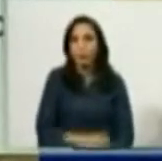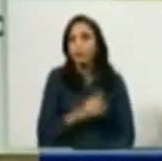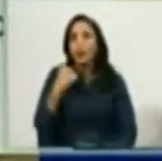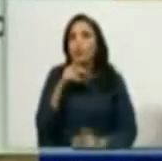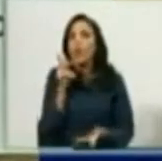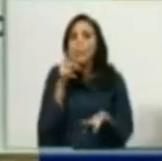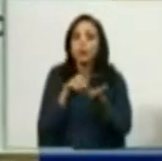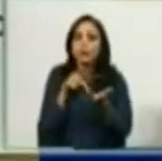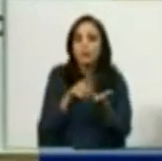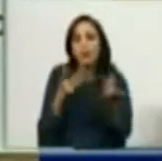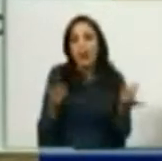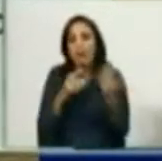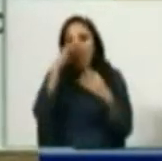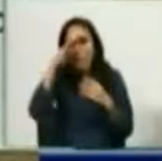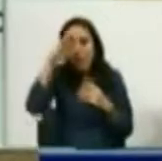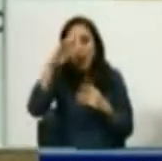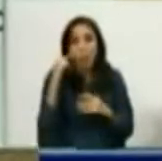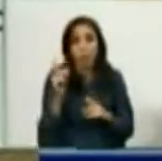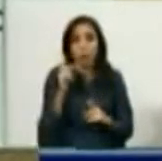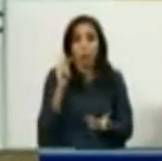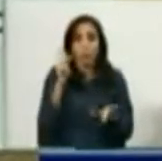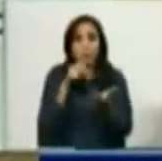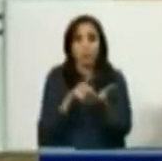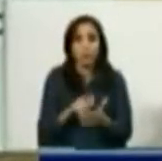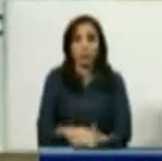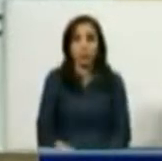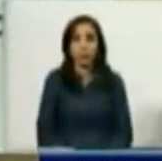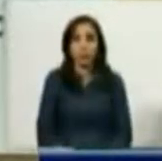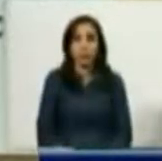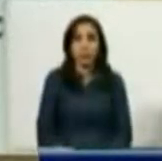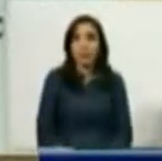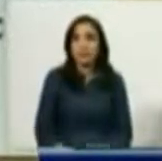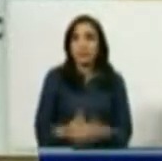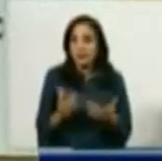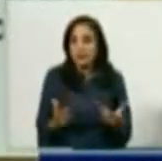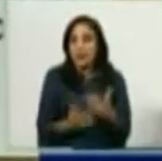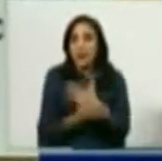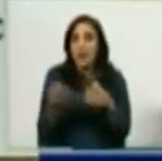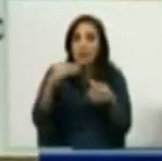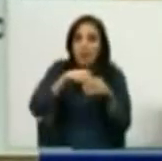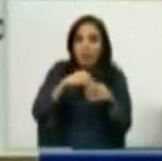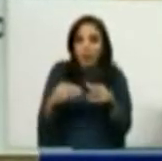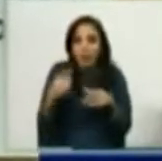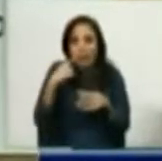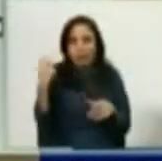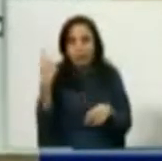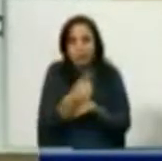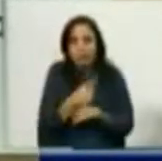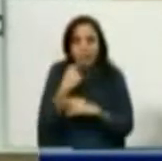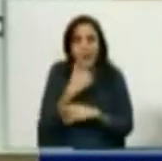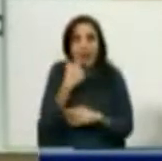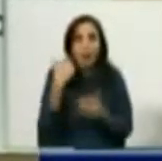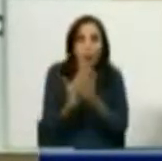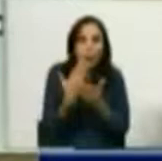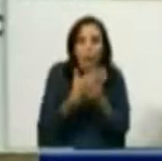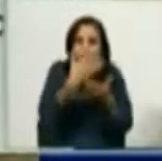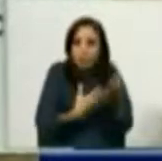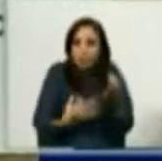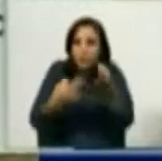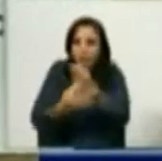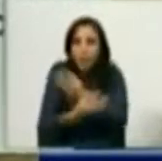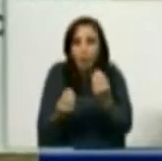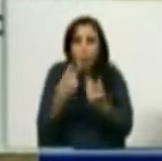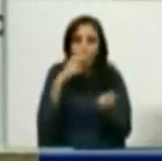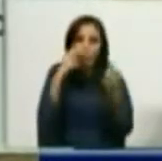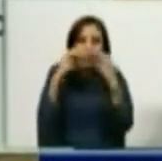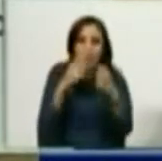Obrador a pesar de estar en México y que no fue el repudio interno y externo al tirano los comunicados y cartas rechazando la visita